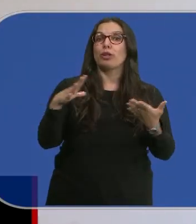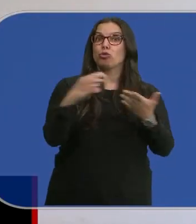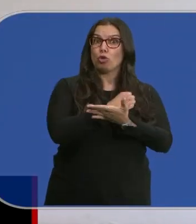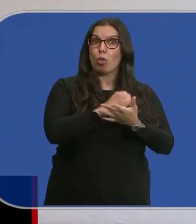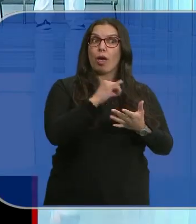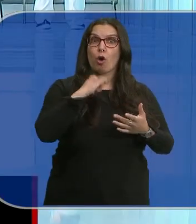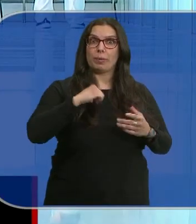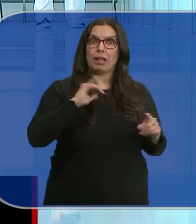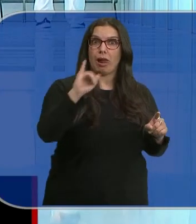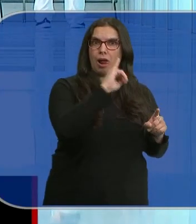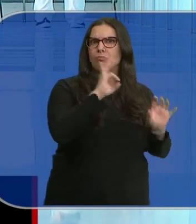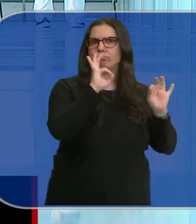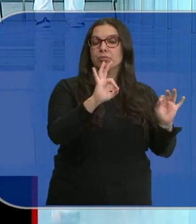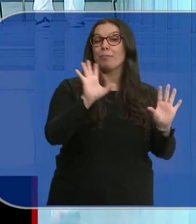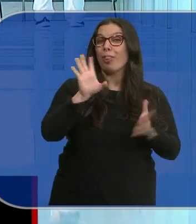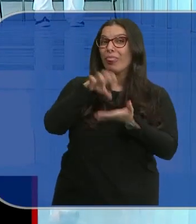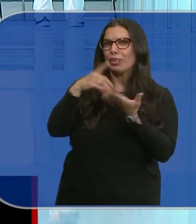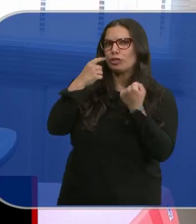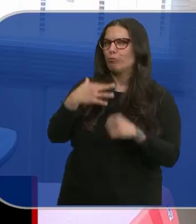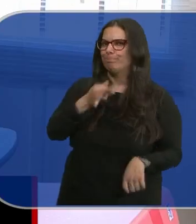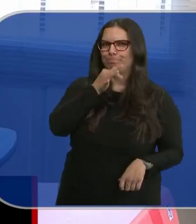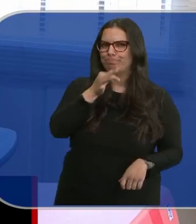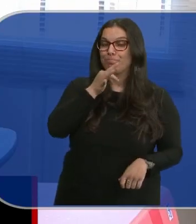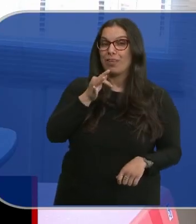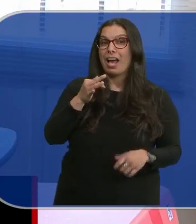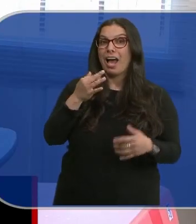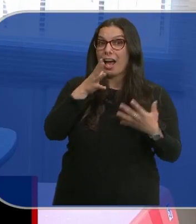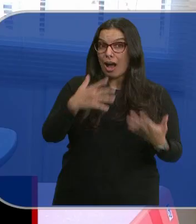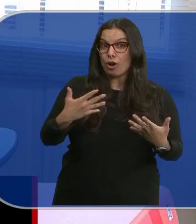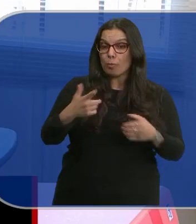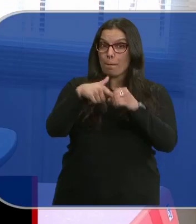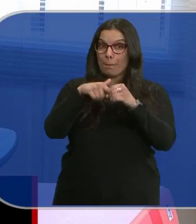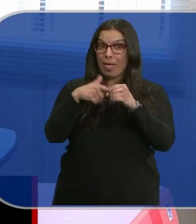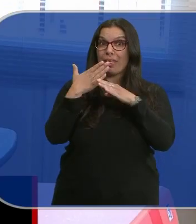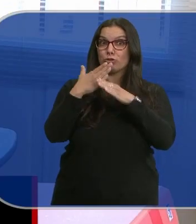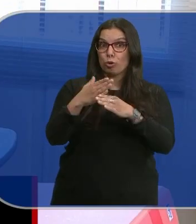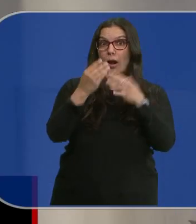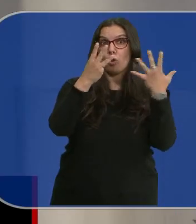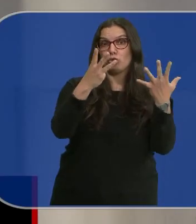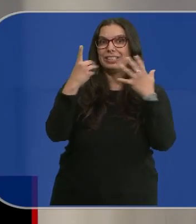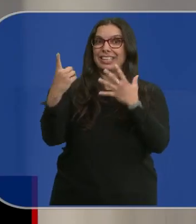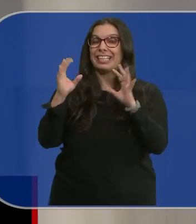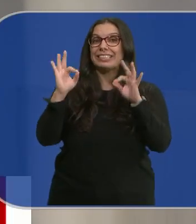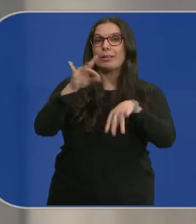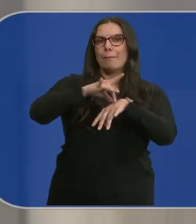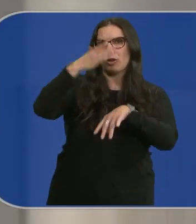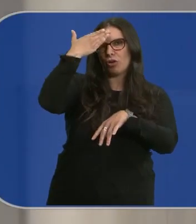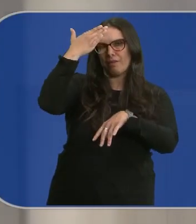los hospitales, no así las de los centros de salud. Hay hasta ahora 86 vacantes todavía solo en medicina de familia.